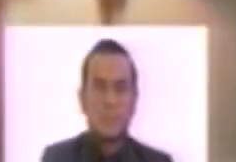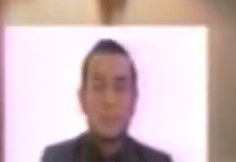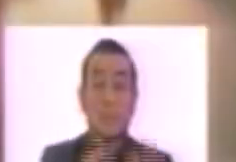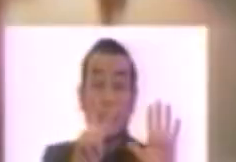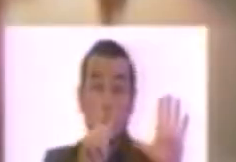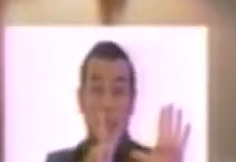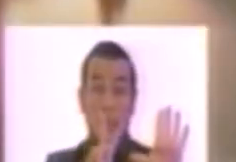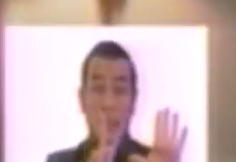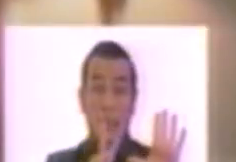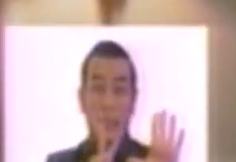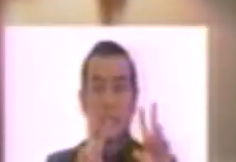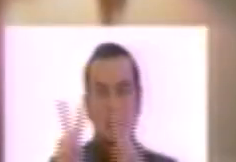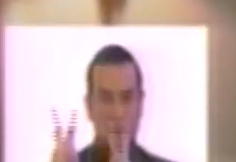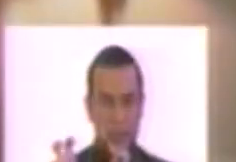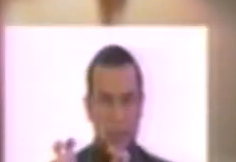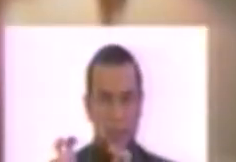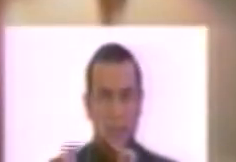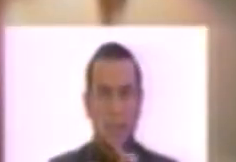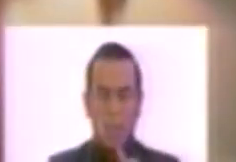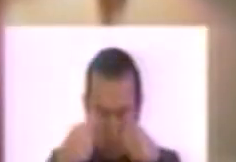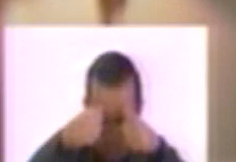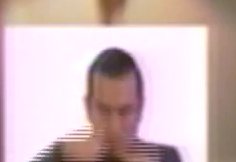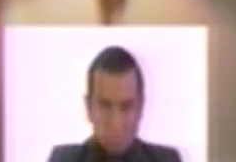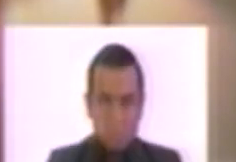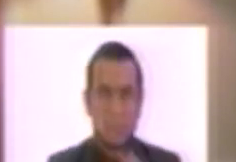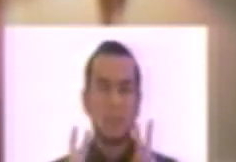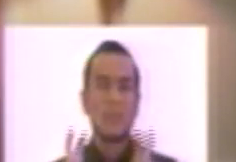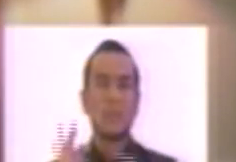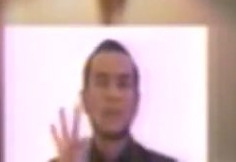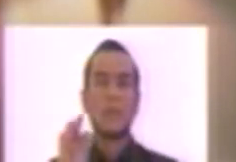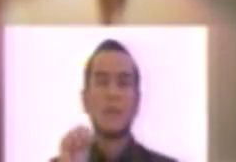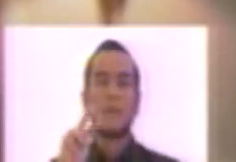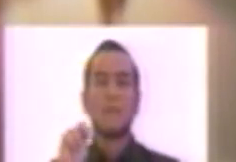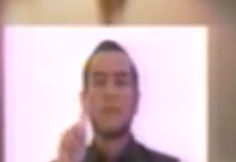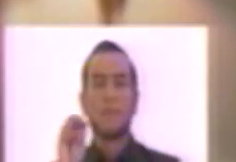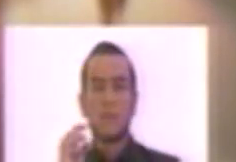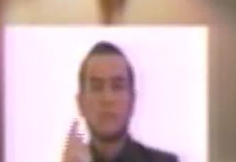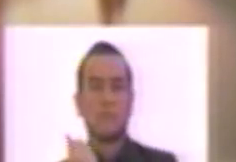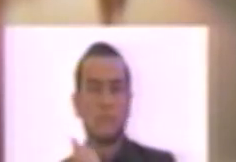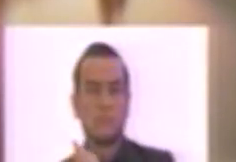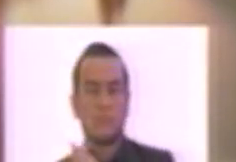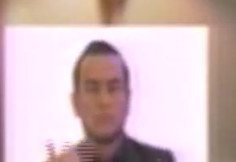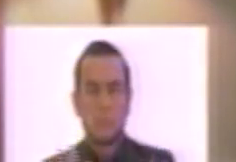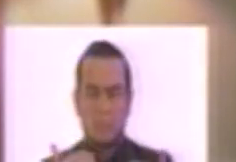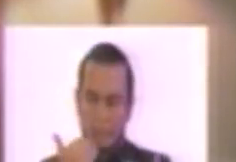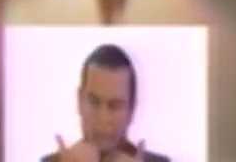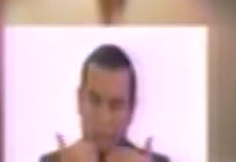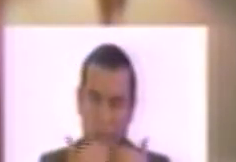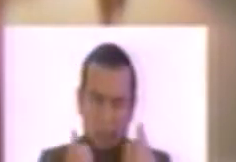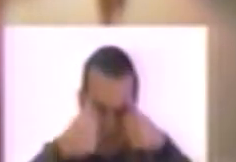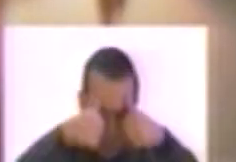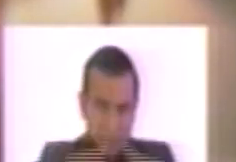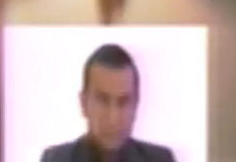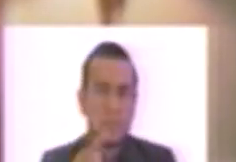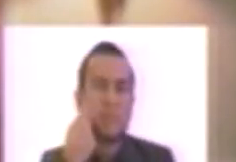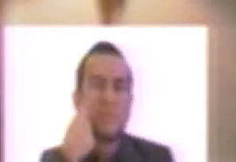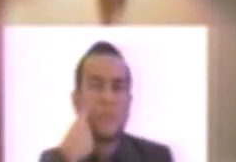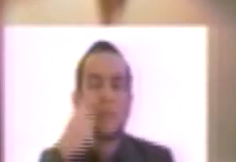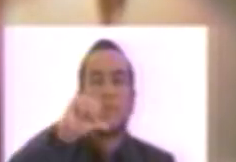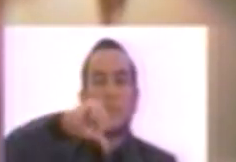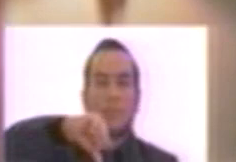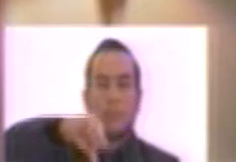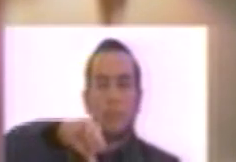semana pasada, la Junta Directiva del BESI aprobó por unanimidad estos fondos. Y el proyecto ya está listo, explicado, desglosado y aprobado por el banco en sus